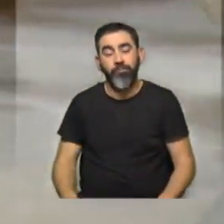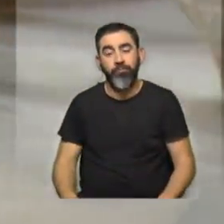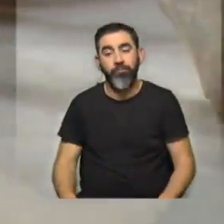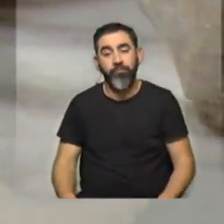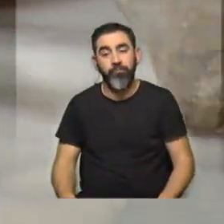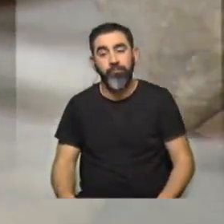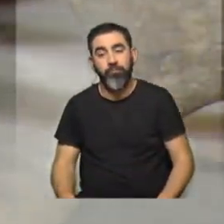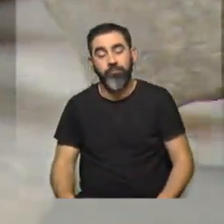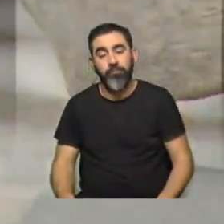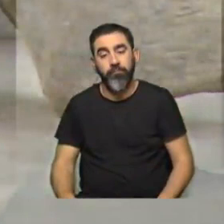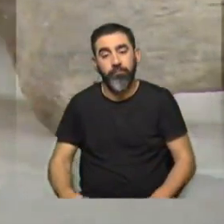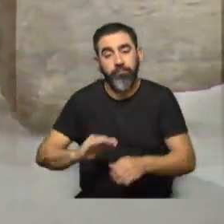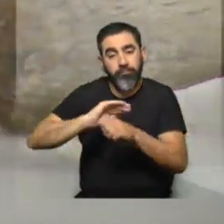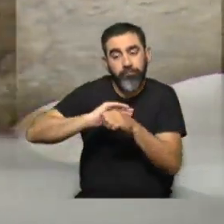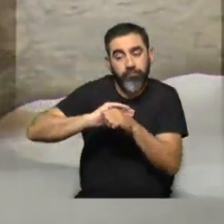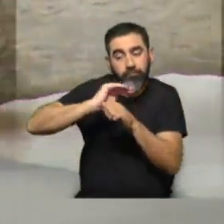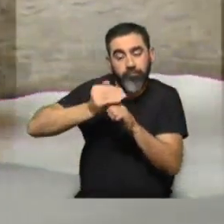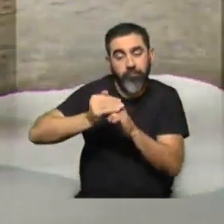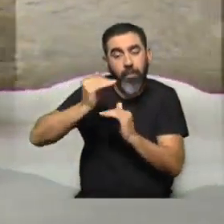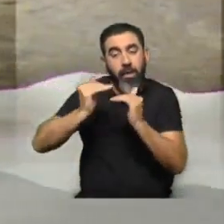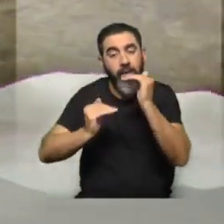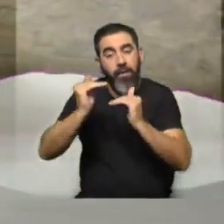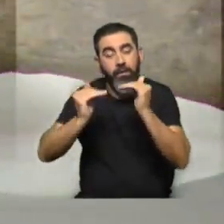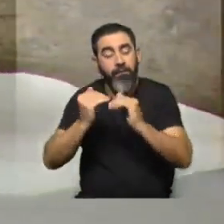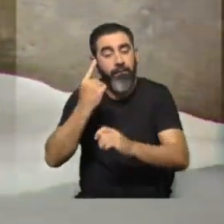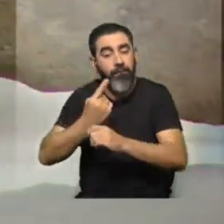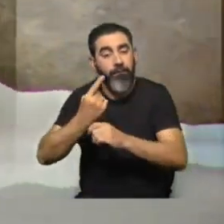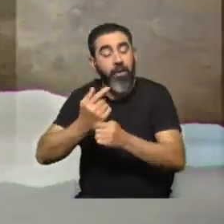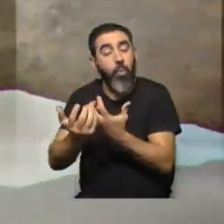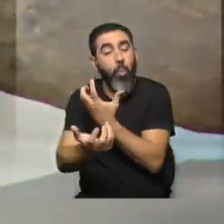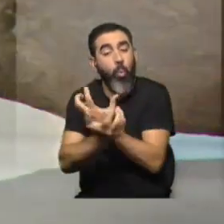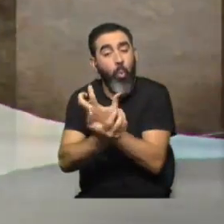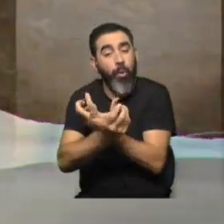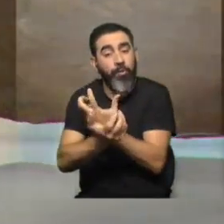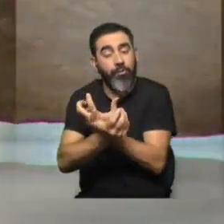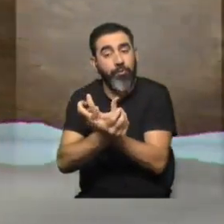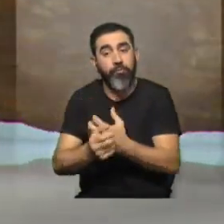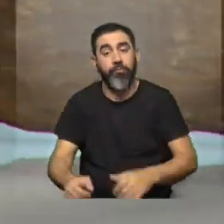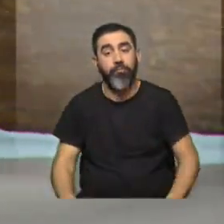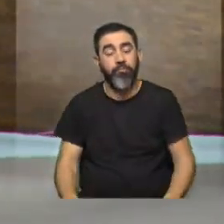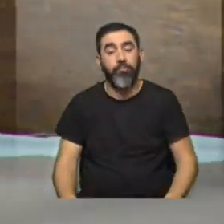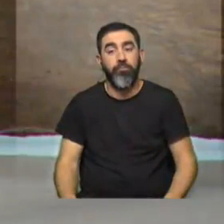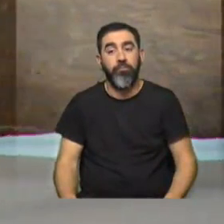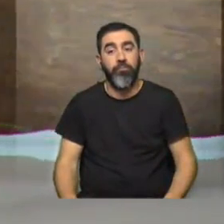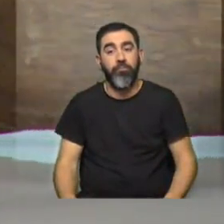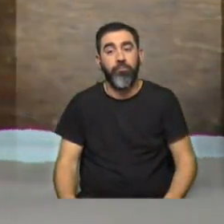que se levanta por sobre lo que era el nivel original del hueso, ¿no? De la superficie del hueso,